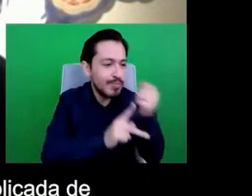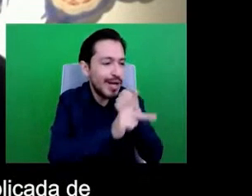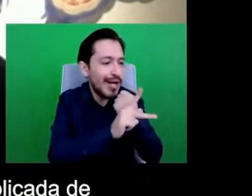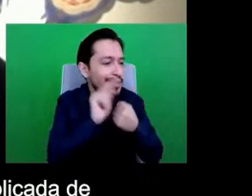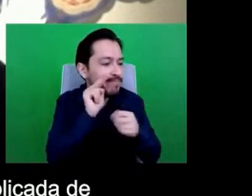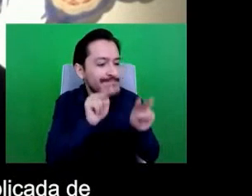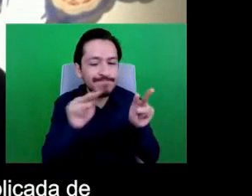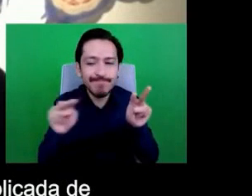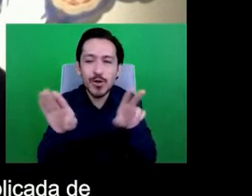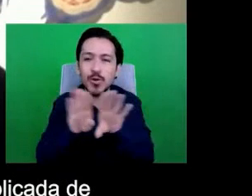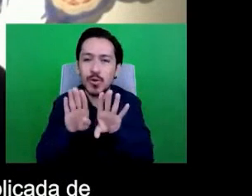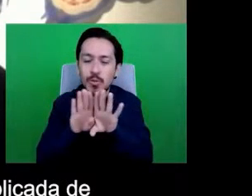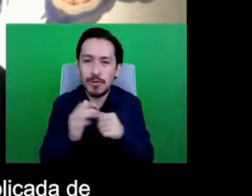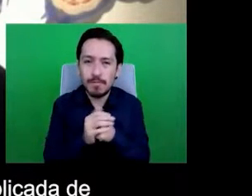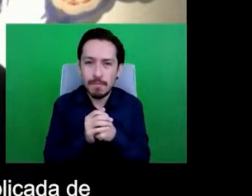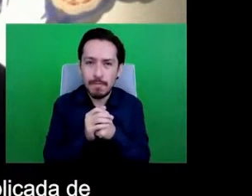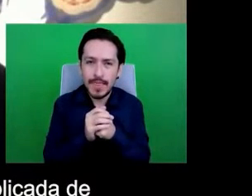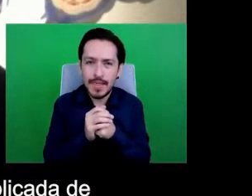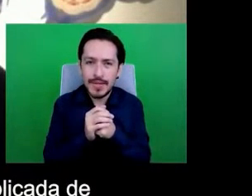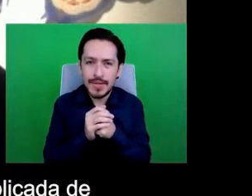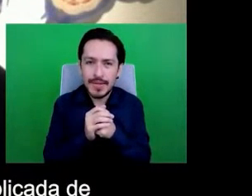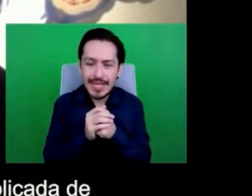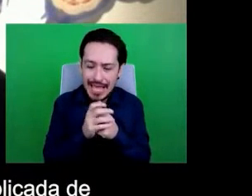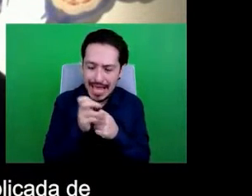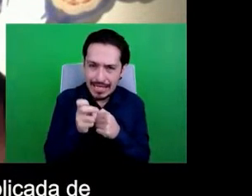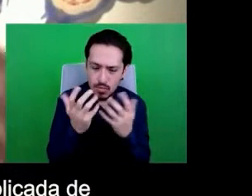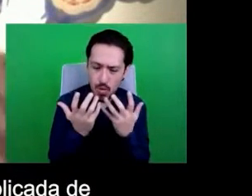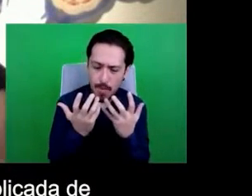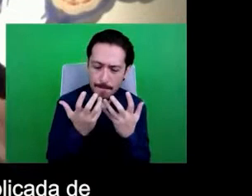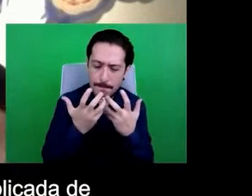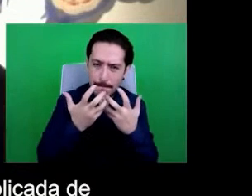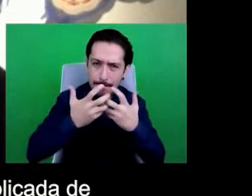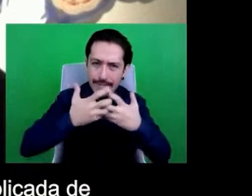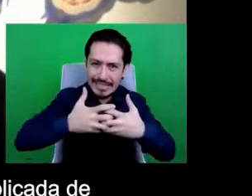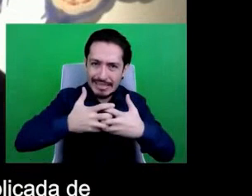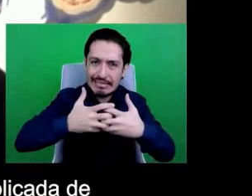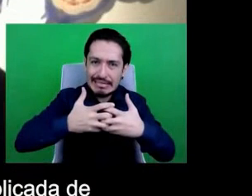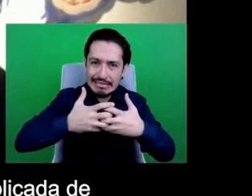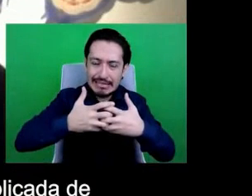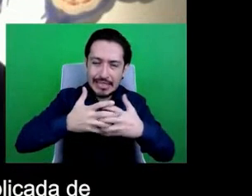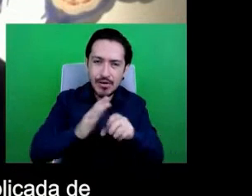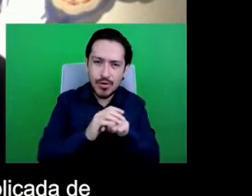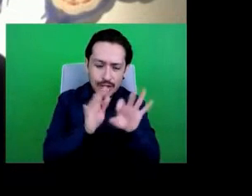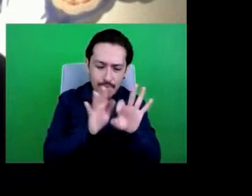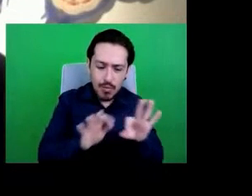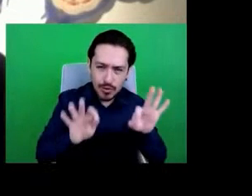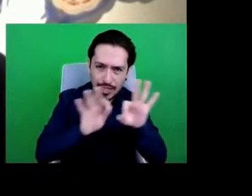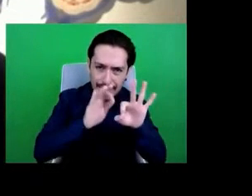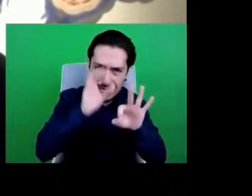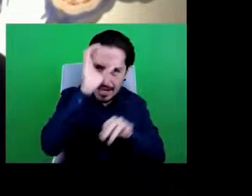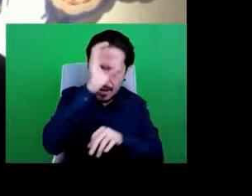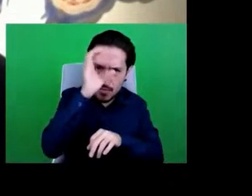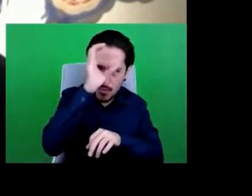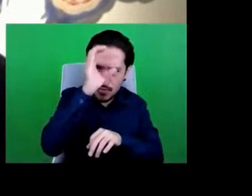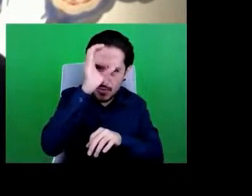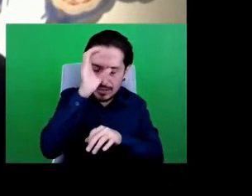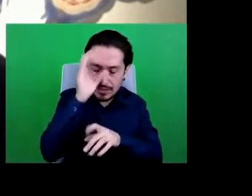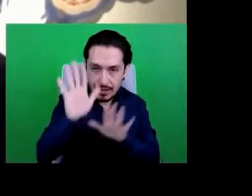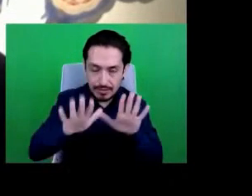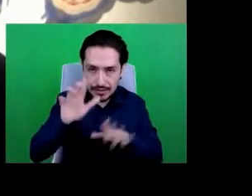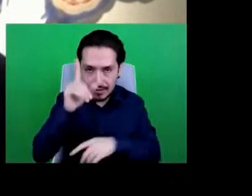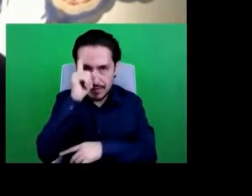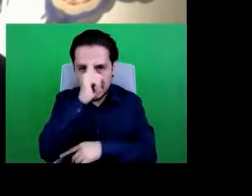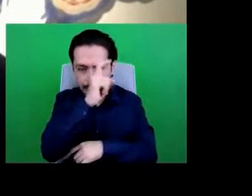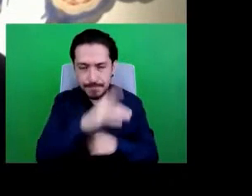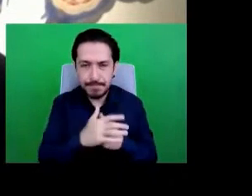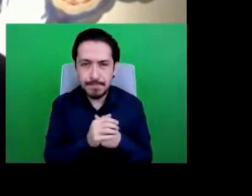Hay un ingrediente adicional a esta mezcla ya complicada de la importancia de la cultura, que es, por supuesto, el